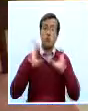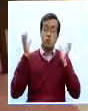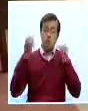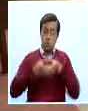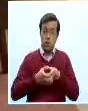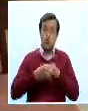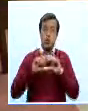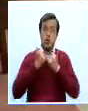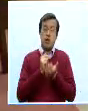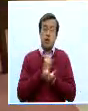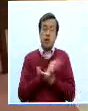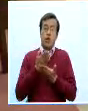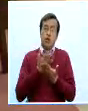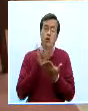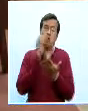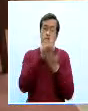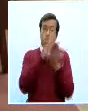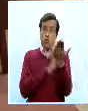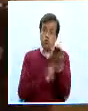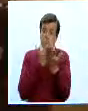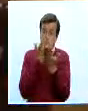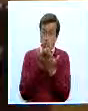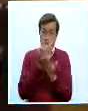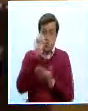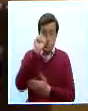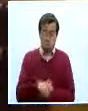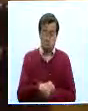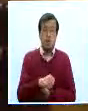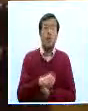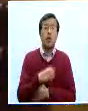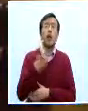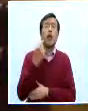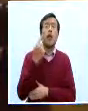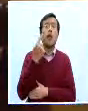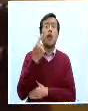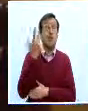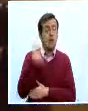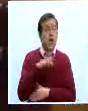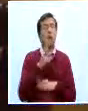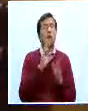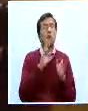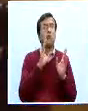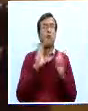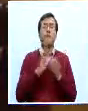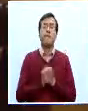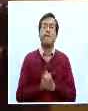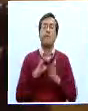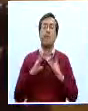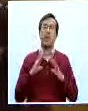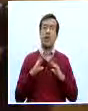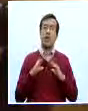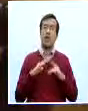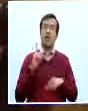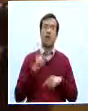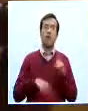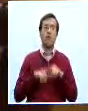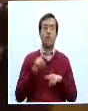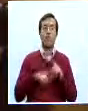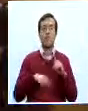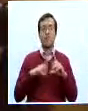de la asamblea para sustentar este proyecto nos confirma eso así es del día nosotros estamos inclusive vamos a tener un feriado bastante interesante con mis compañeros